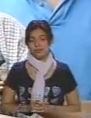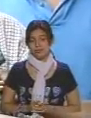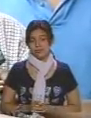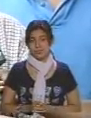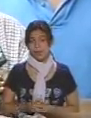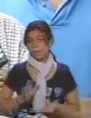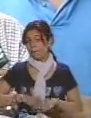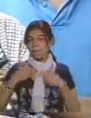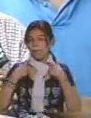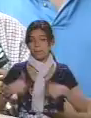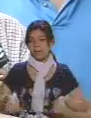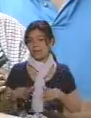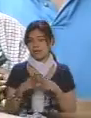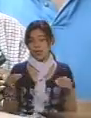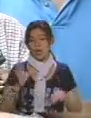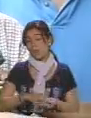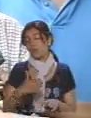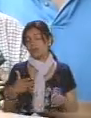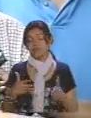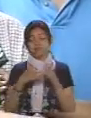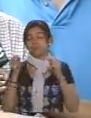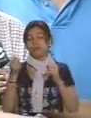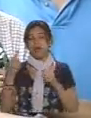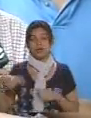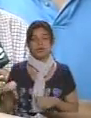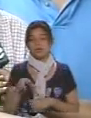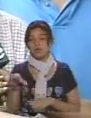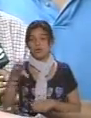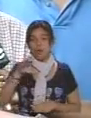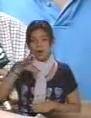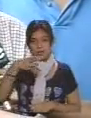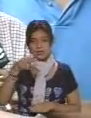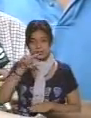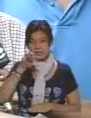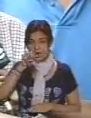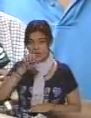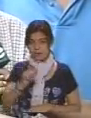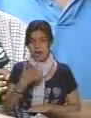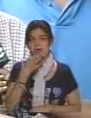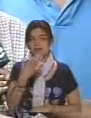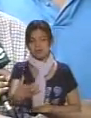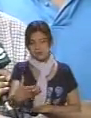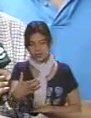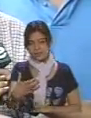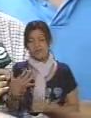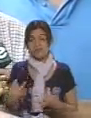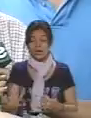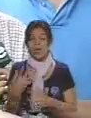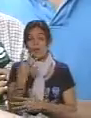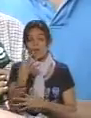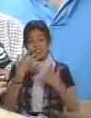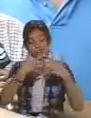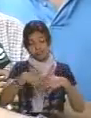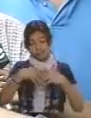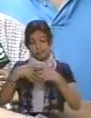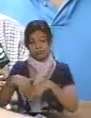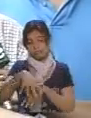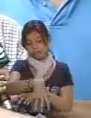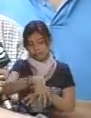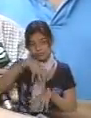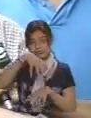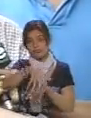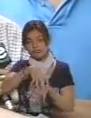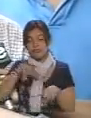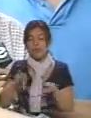por la agresividad del río Chama. Desde el mes de diciembre están cuatro máquinas acá, como lo dijo acá